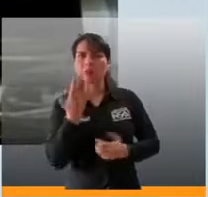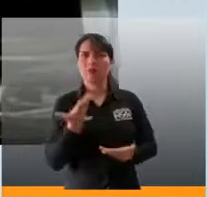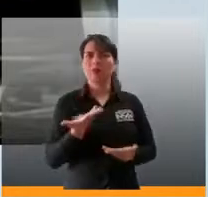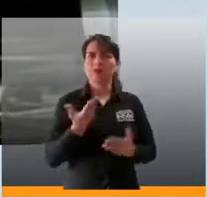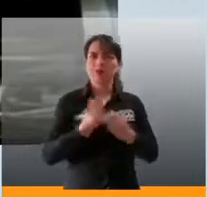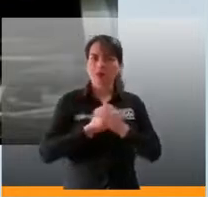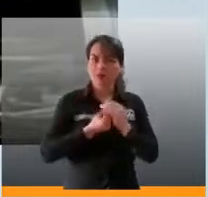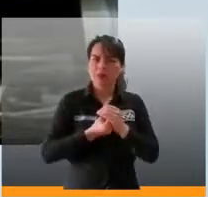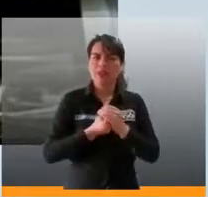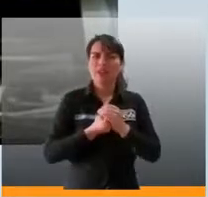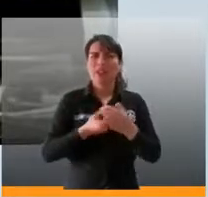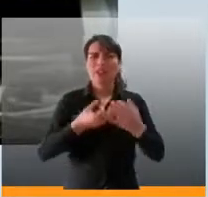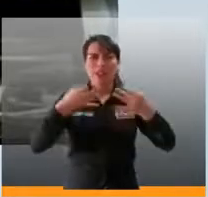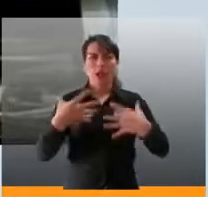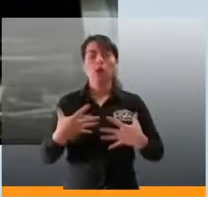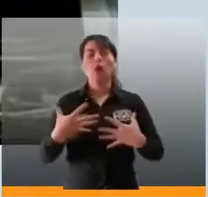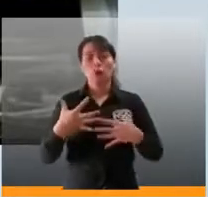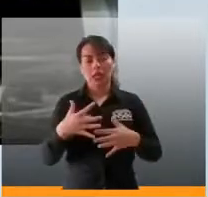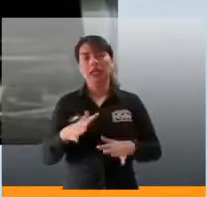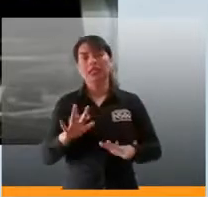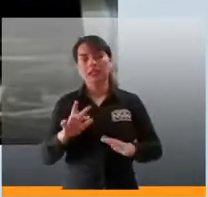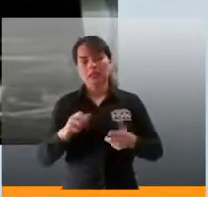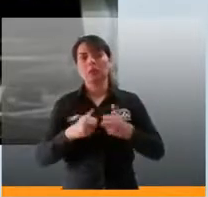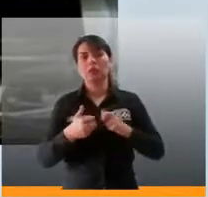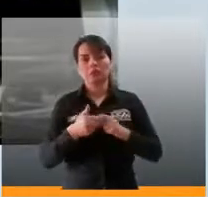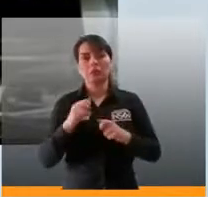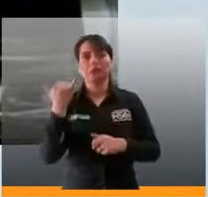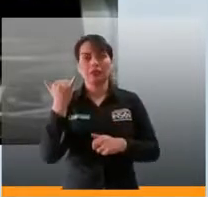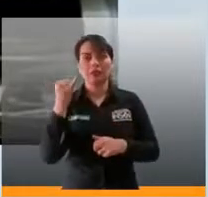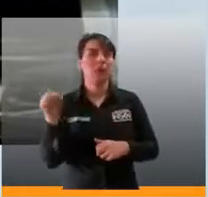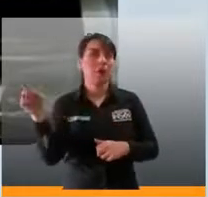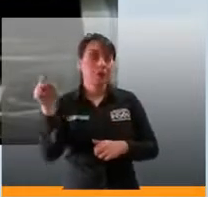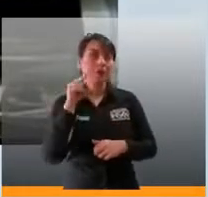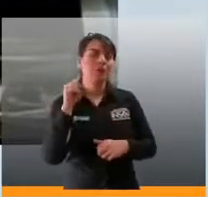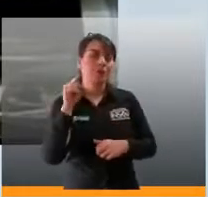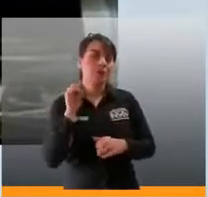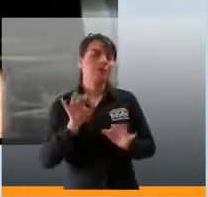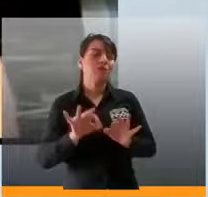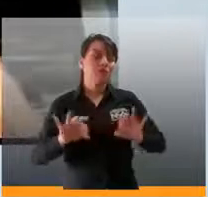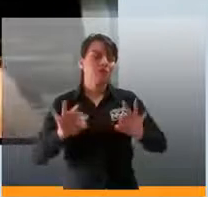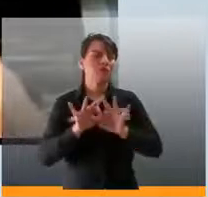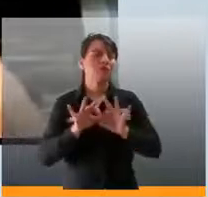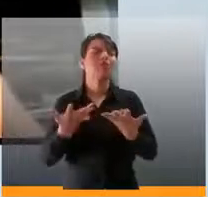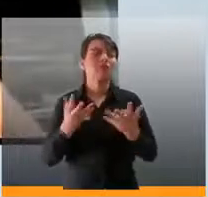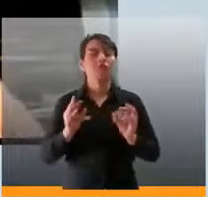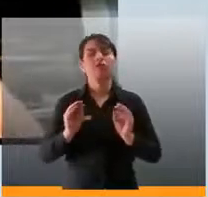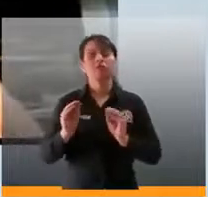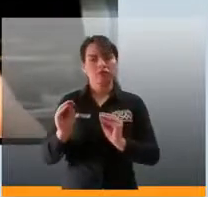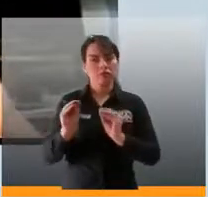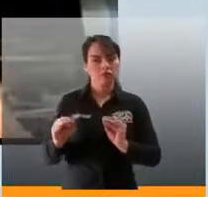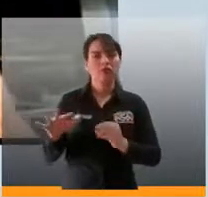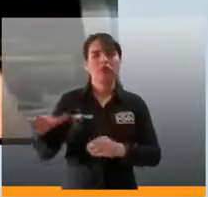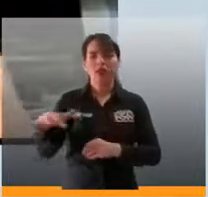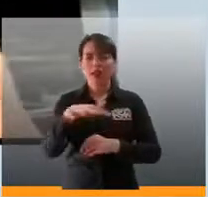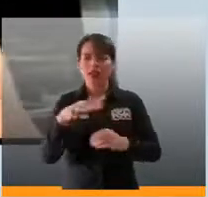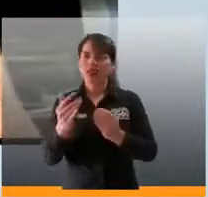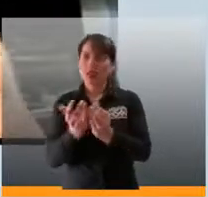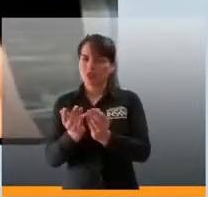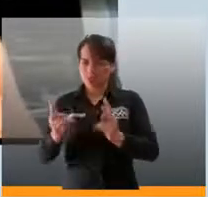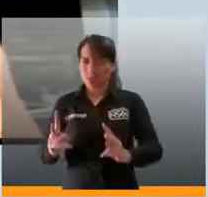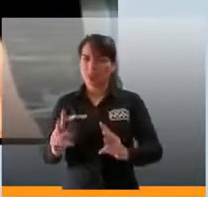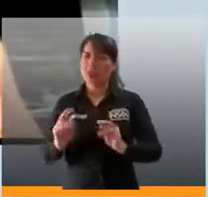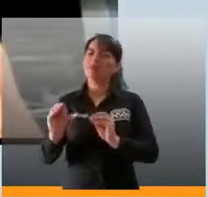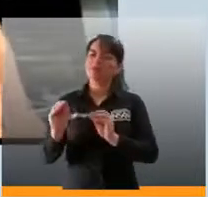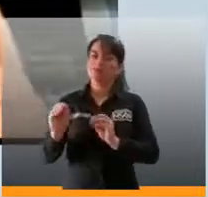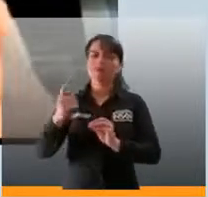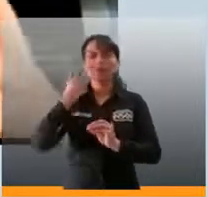de la ciberseguridad se convierte en un problema descomunal. Tenemos que formar a nuestros estudiantes en el uso de